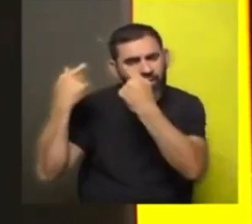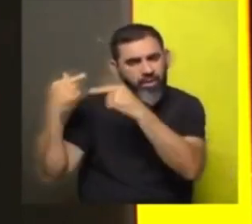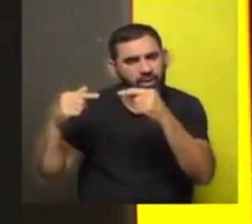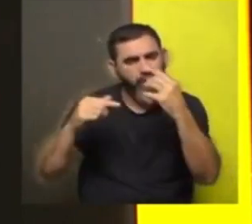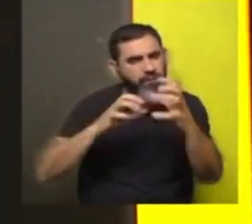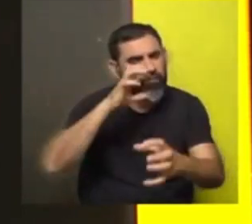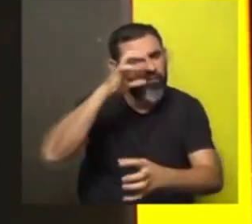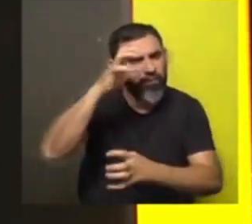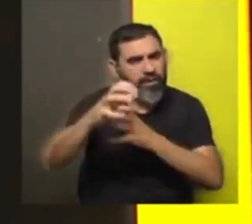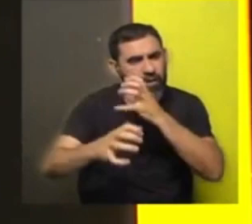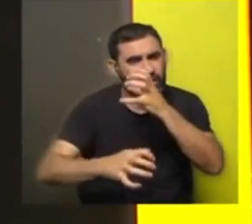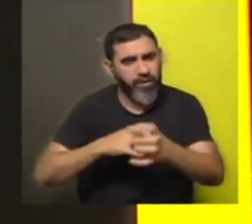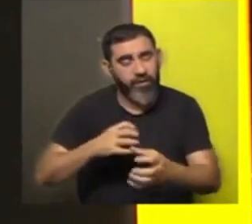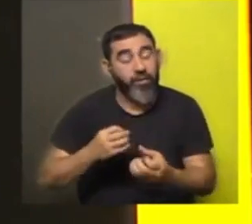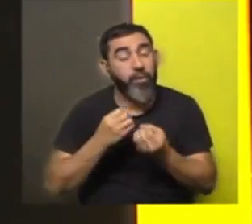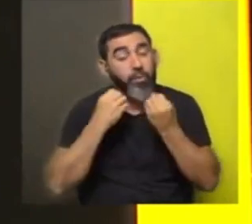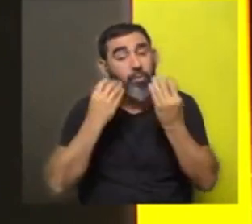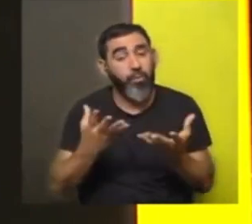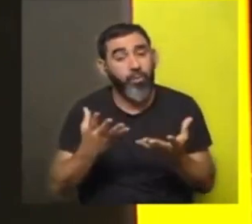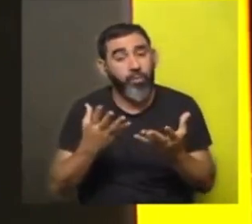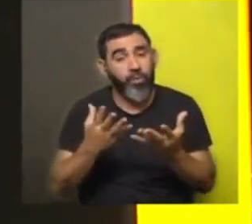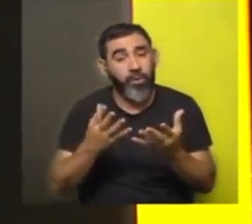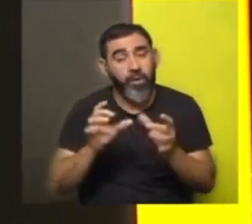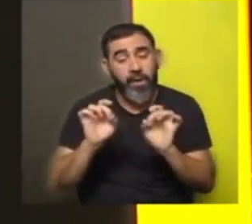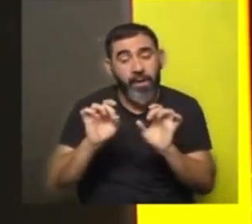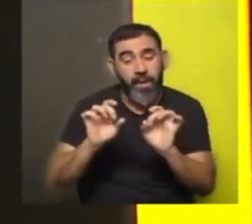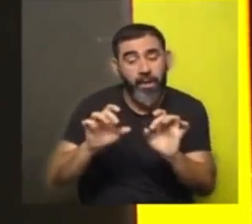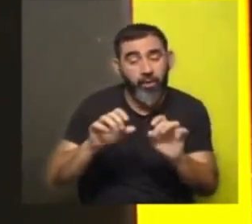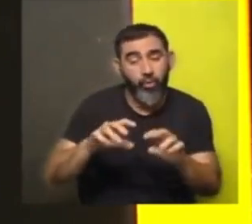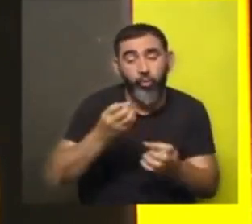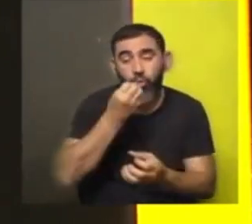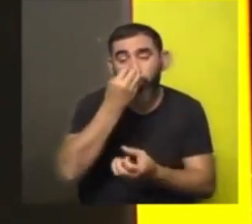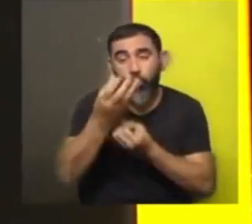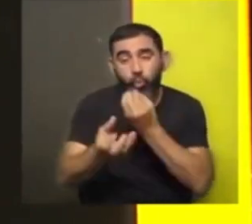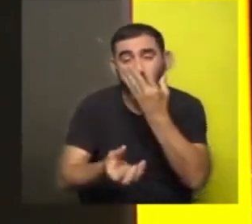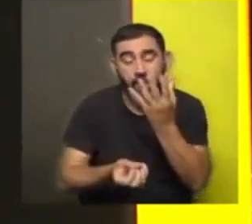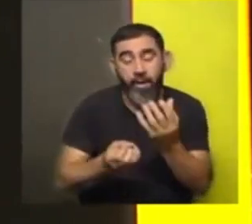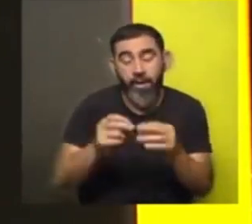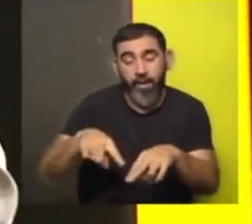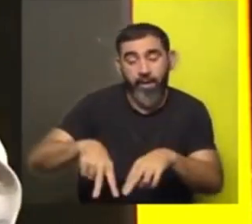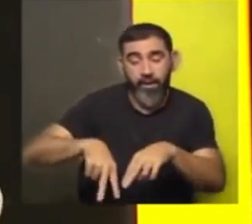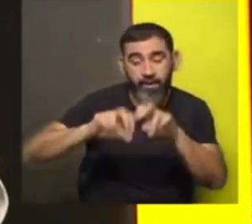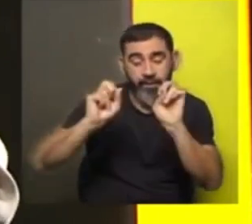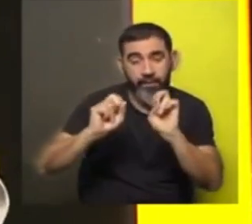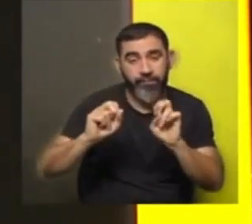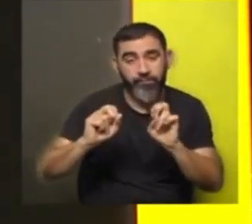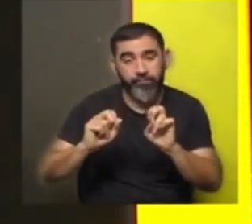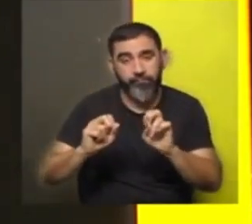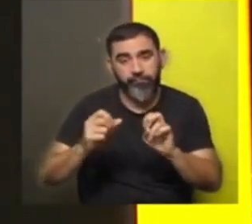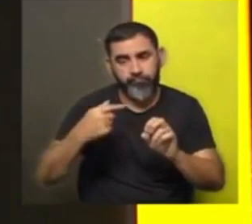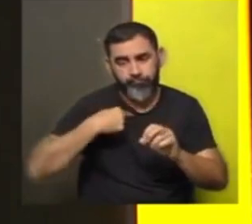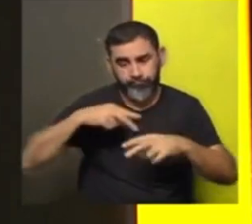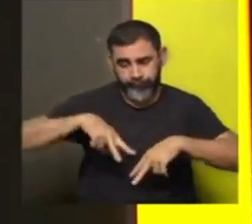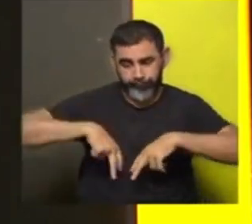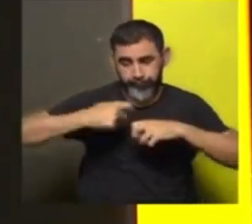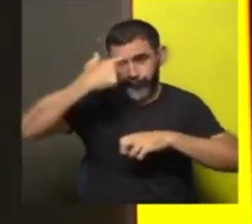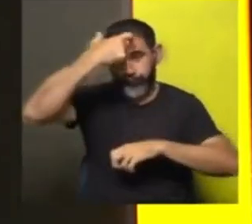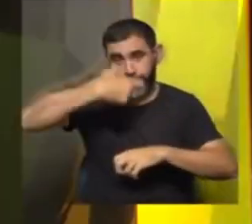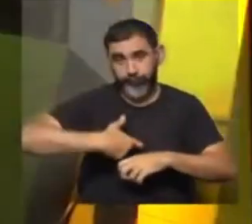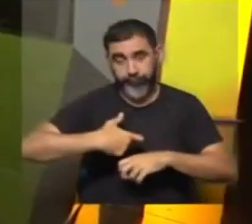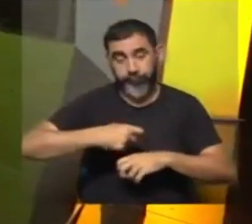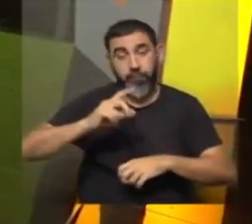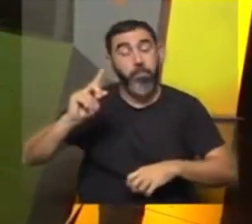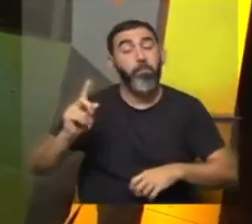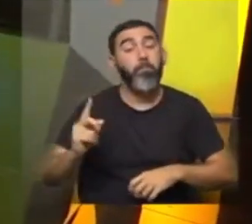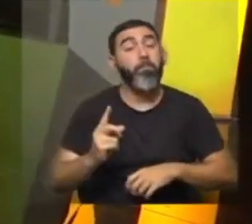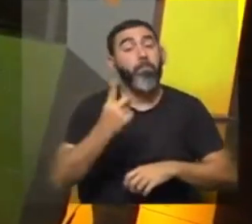diferente los colores, porque también era naturalista y estudiaba las flores. Entonces como que se autoinvestigó y fue uno de los